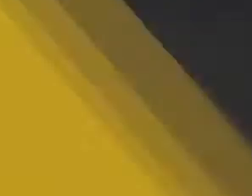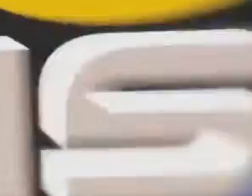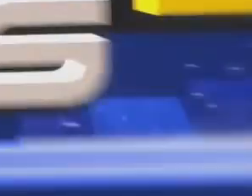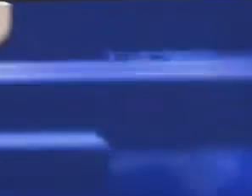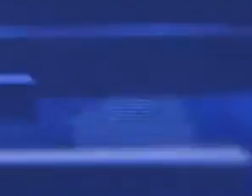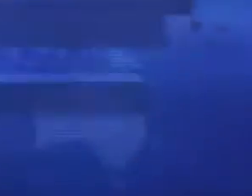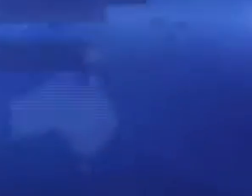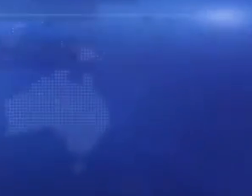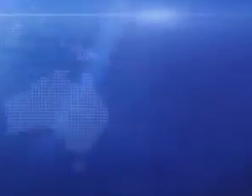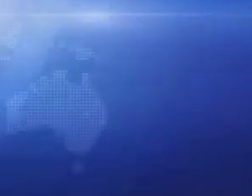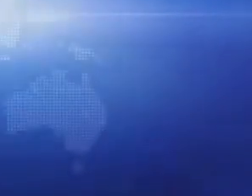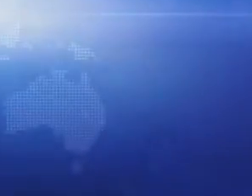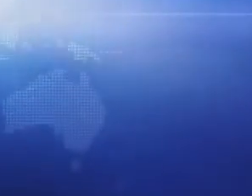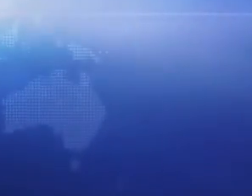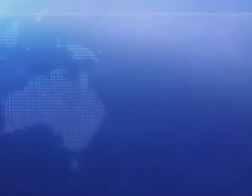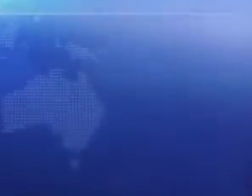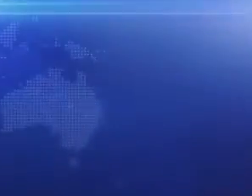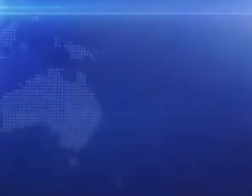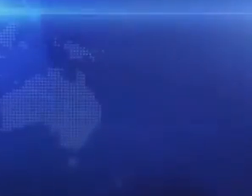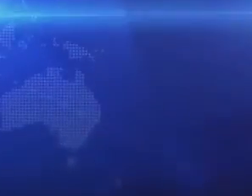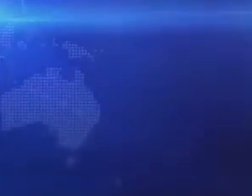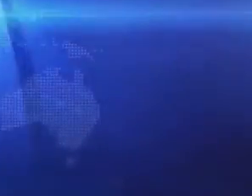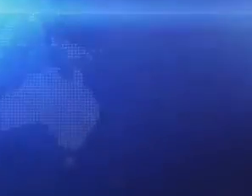Enlace Noticias, lo que usted quiere ver.